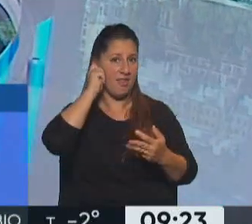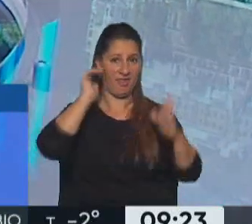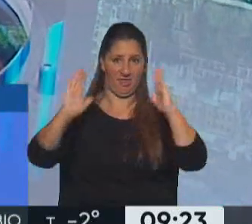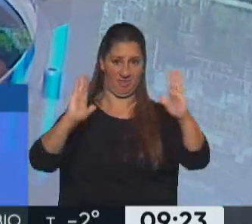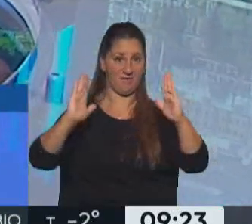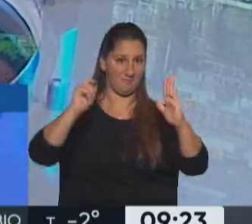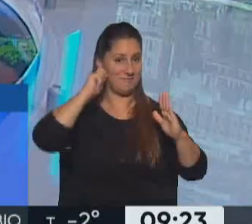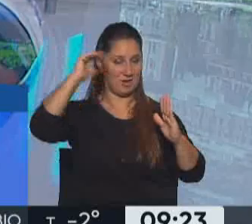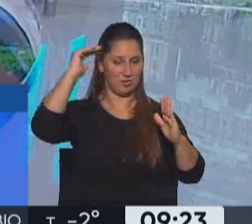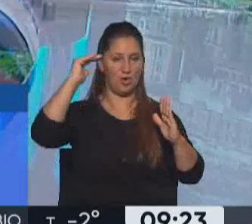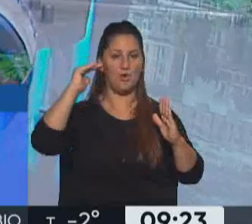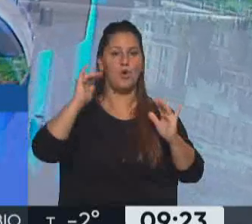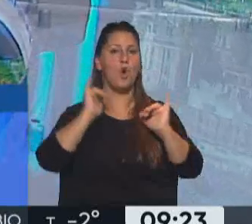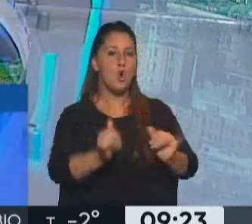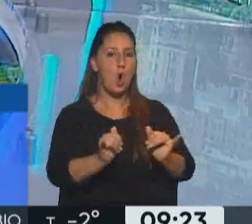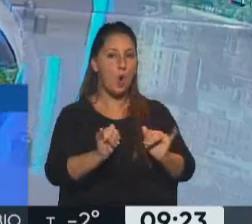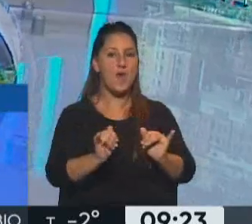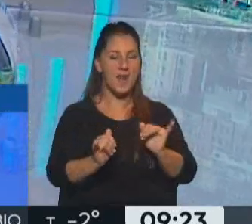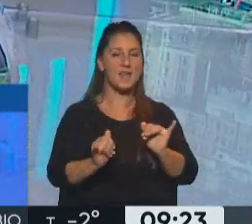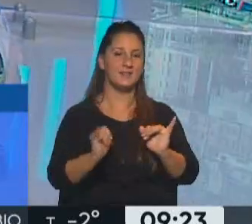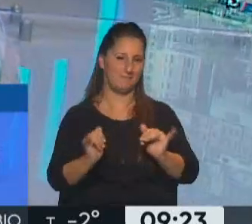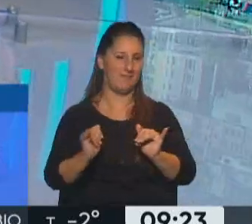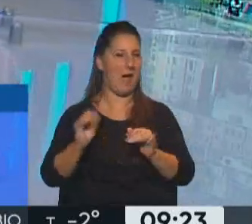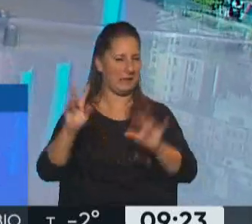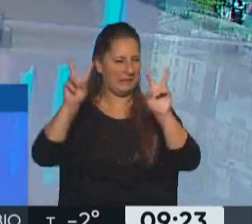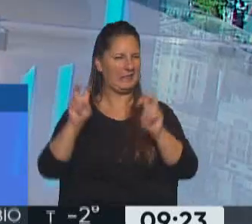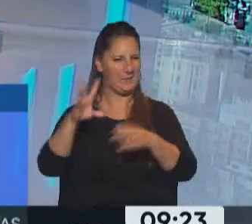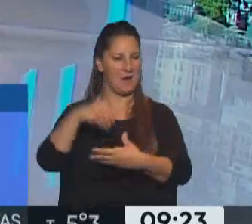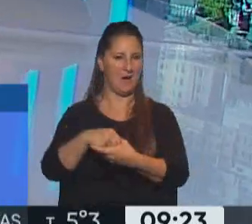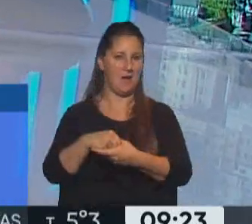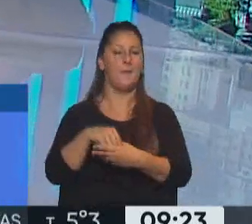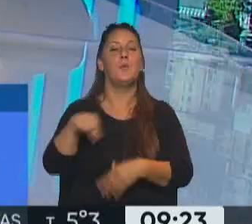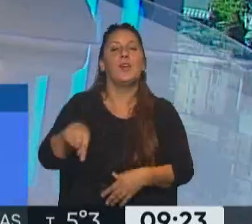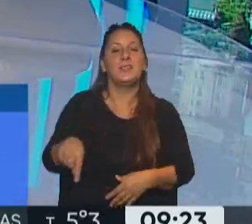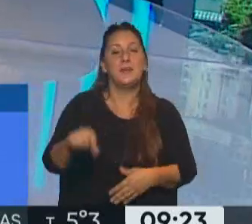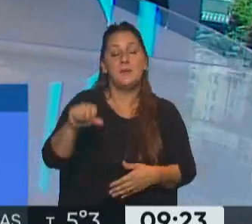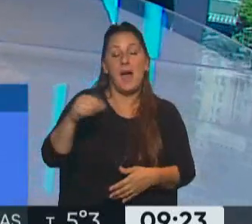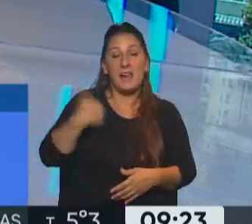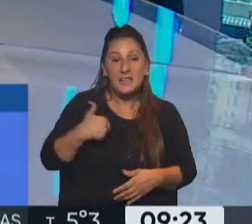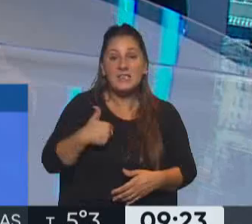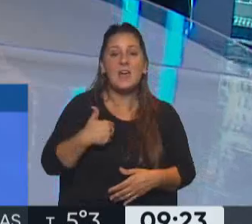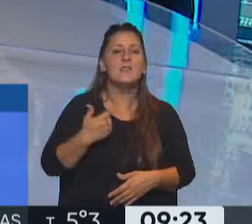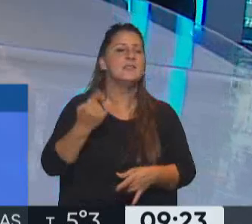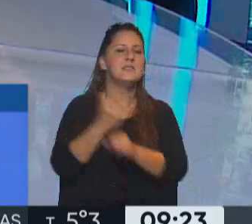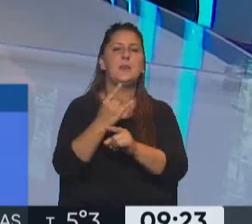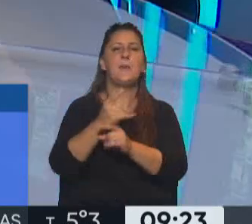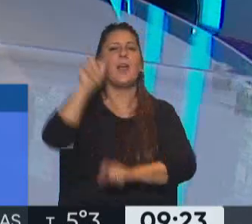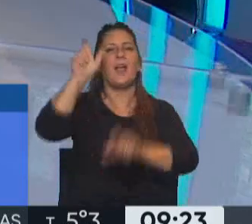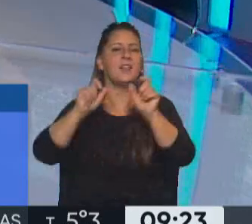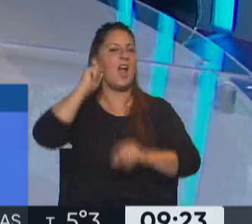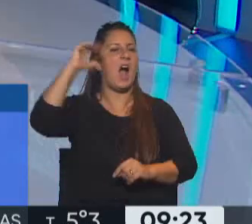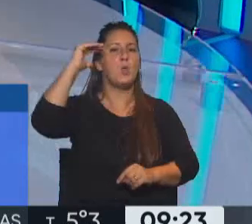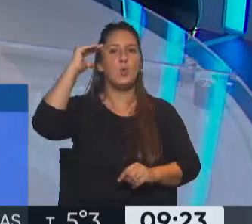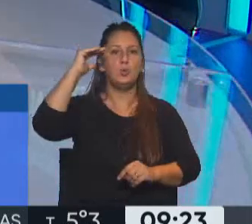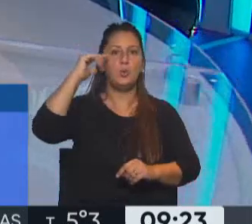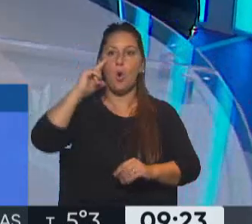adultocéntrico. También creo que el tema de los jóvenes y adolescentes va a estar presente, y después suele ser un país en los cuales pareciera que los ciudadanos que son adultos tienen